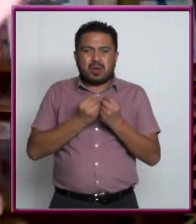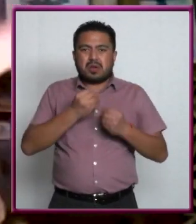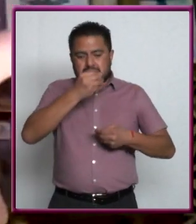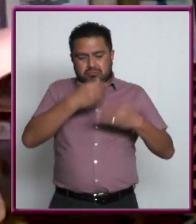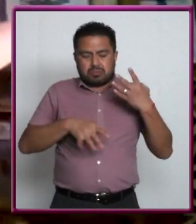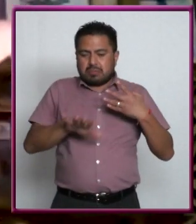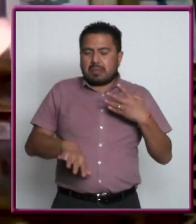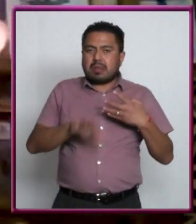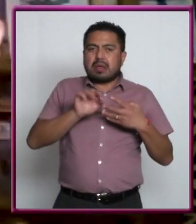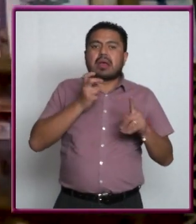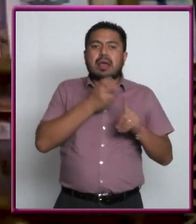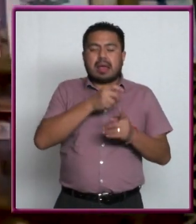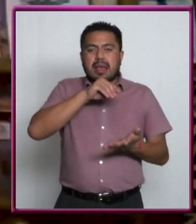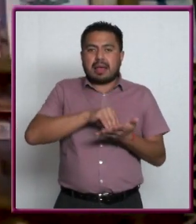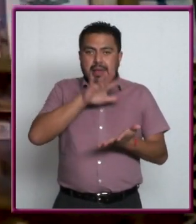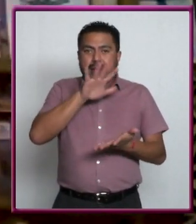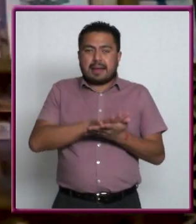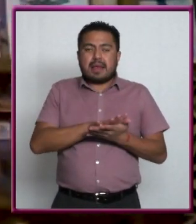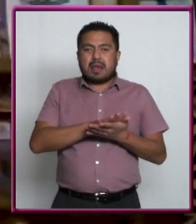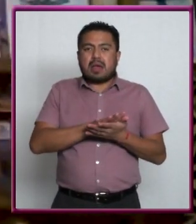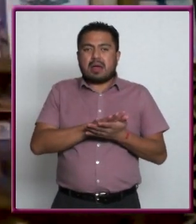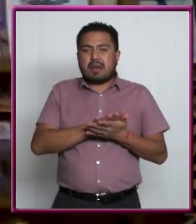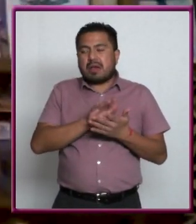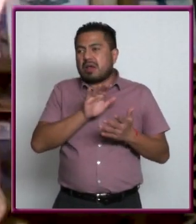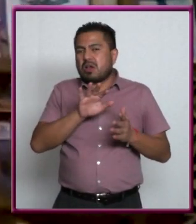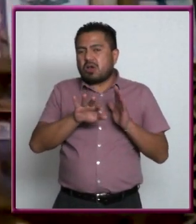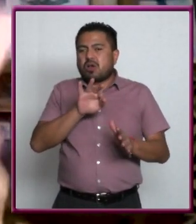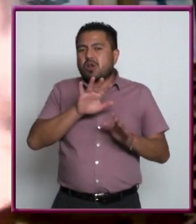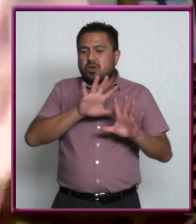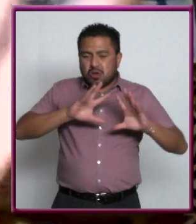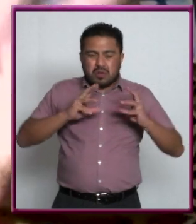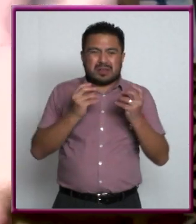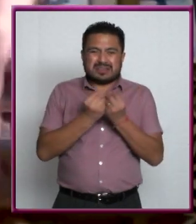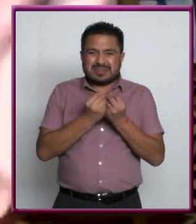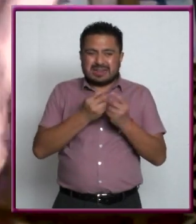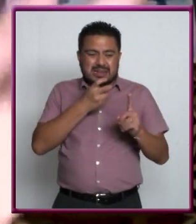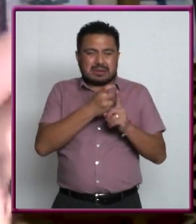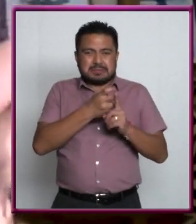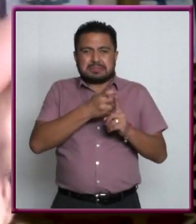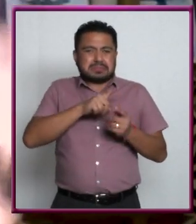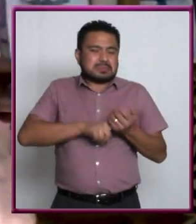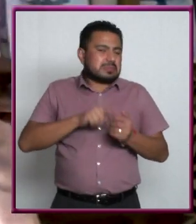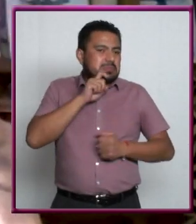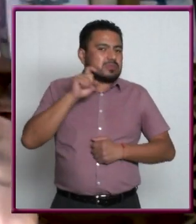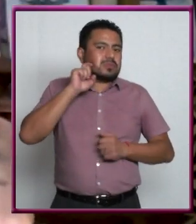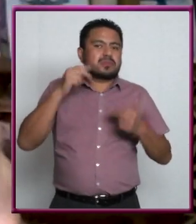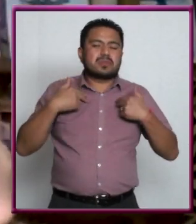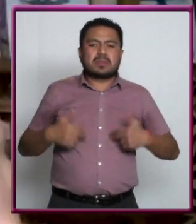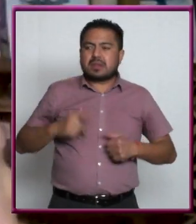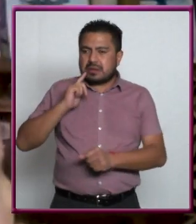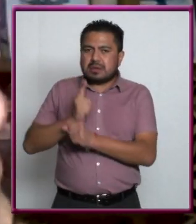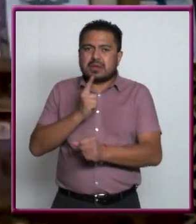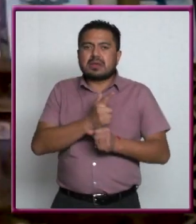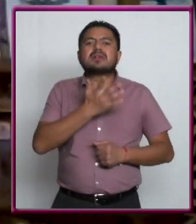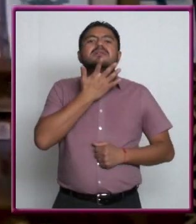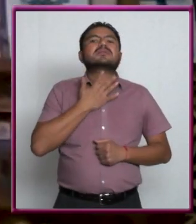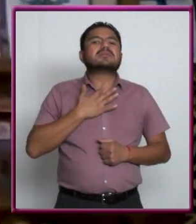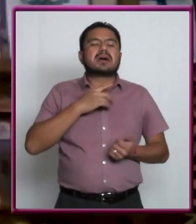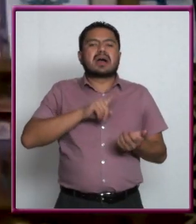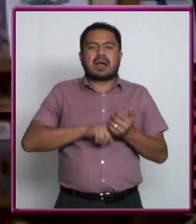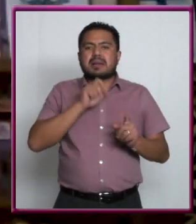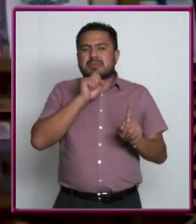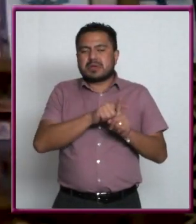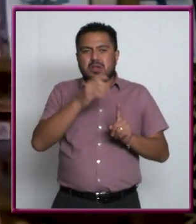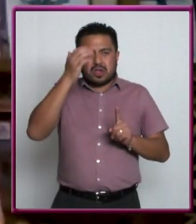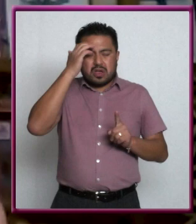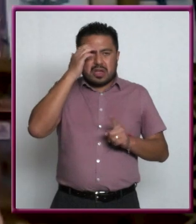entre todas estas opciones existe entre todas estas dimensiones de la sexualidad humana encontramos la